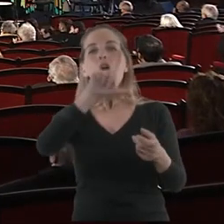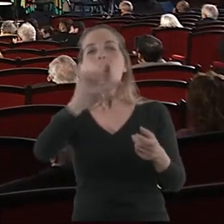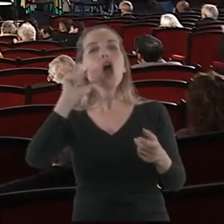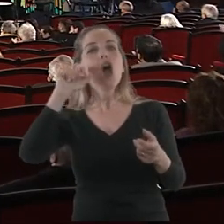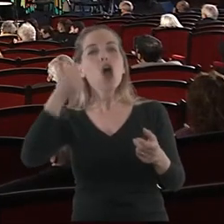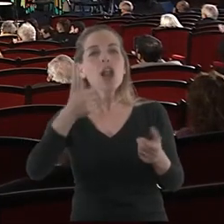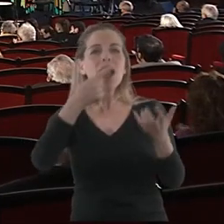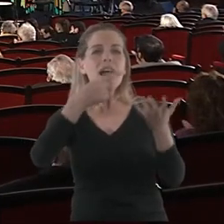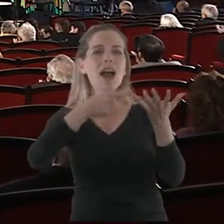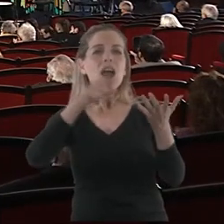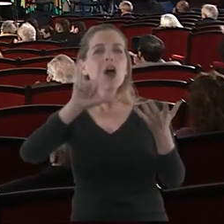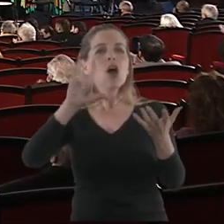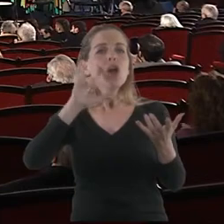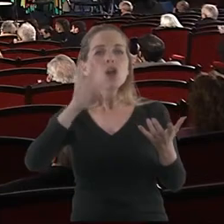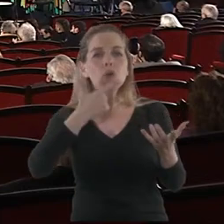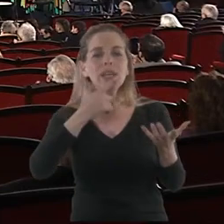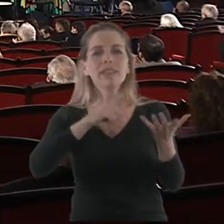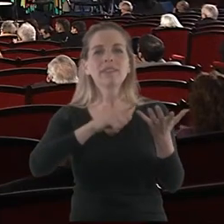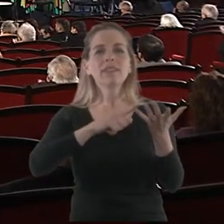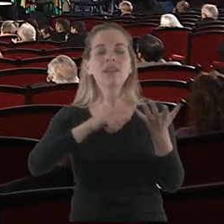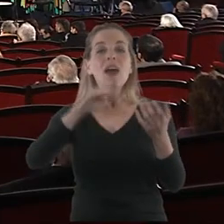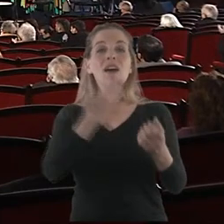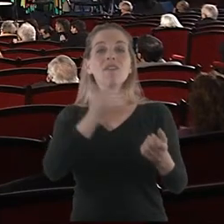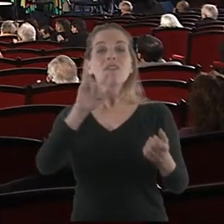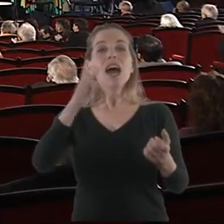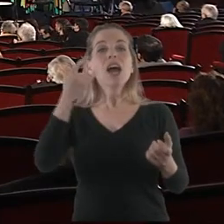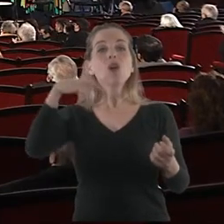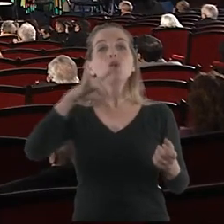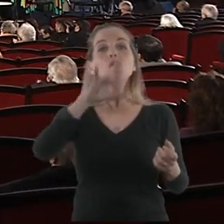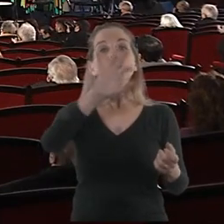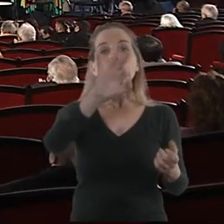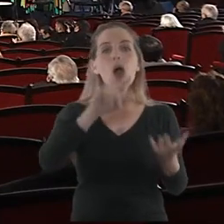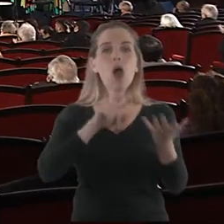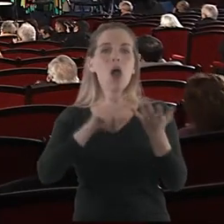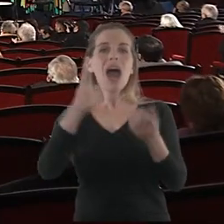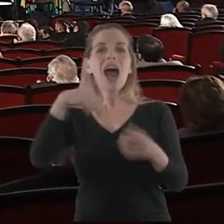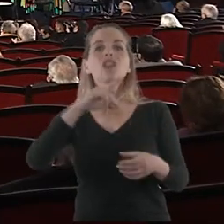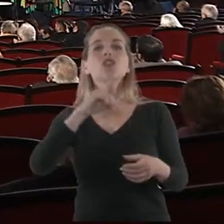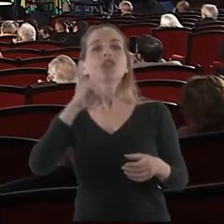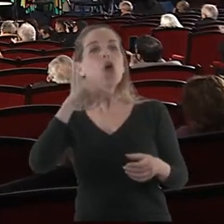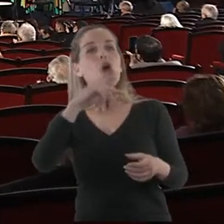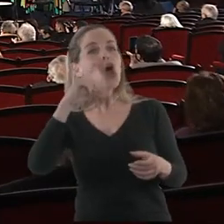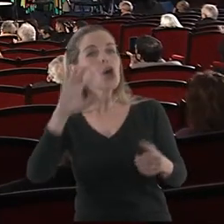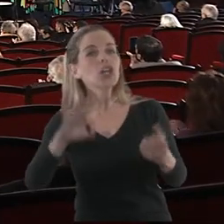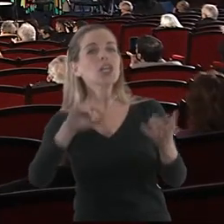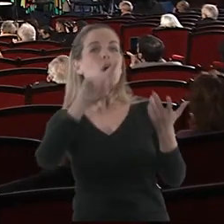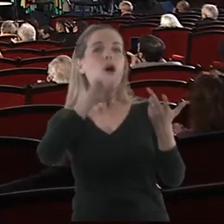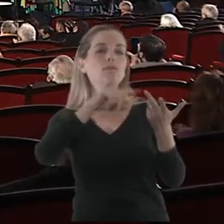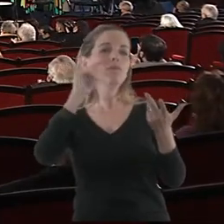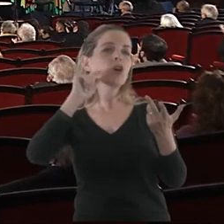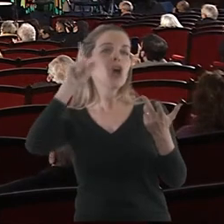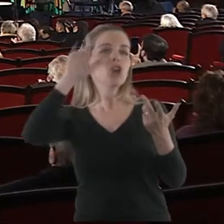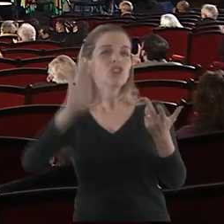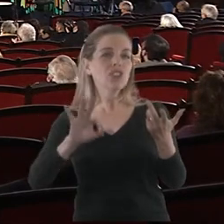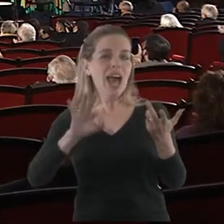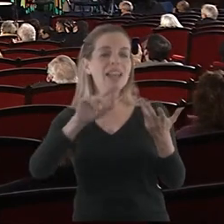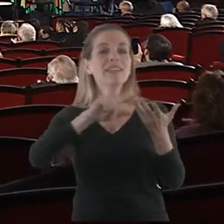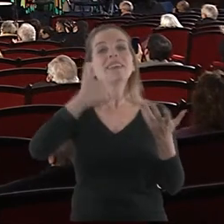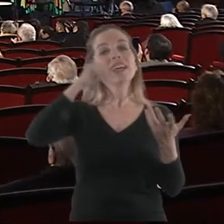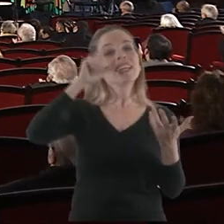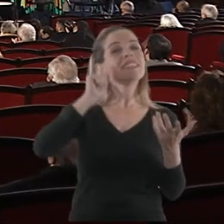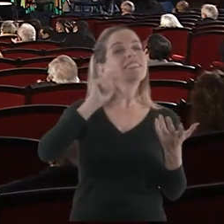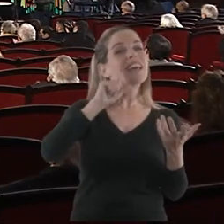Zampallo, Luisa Bel Alvarenga, Facundo Weisman, Antonio Audilio González,